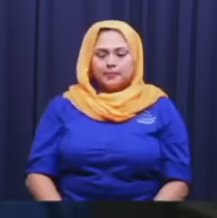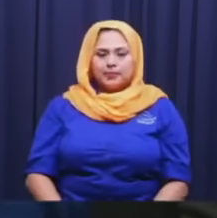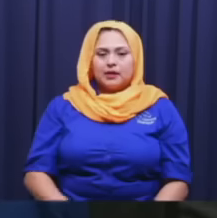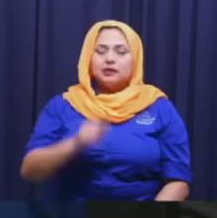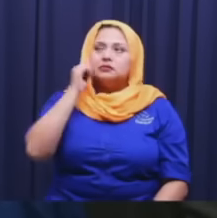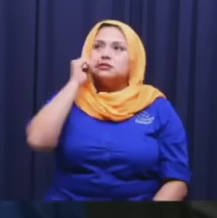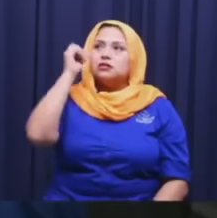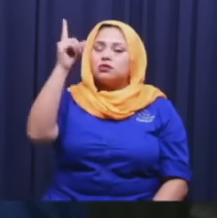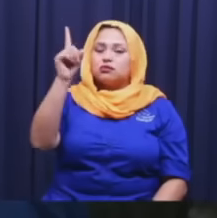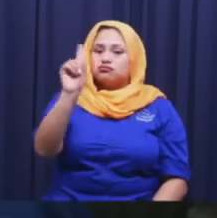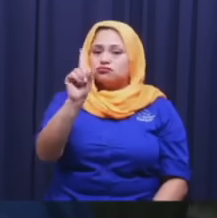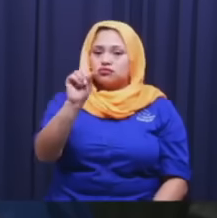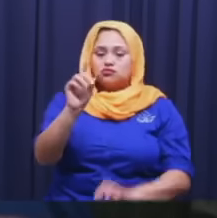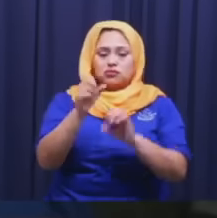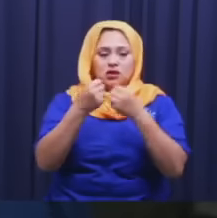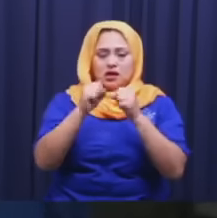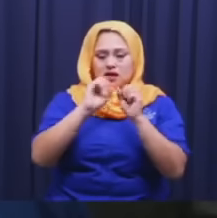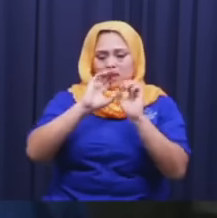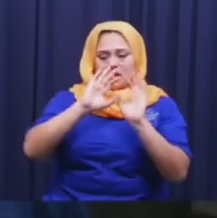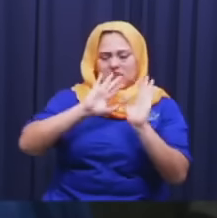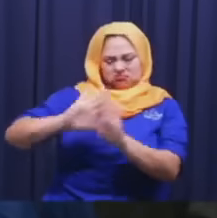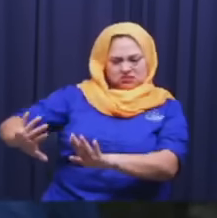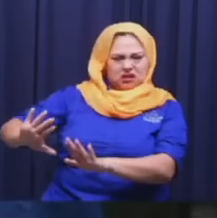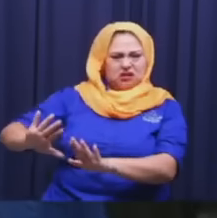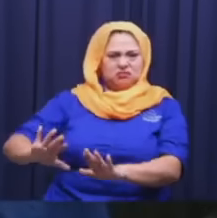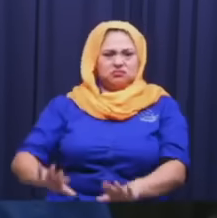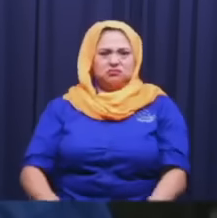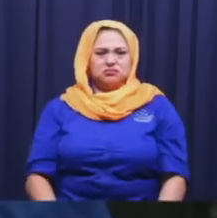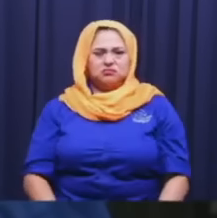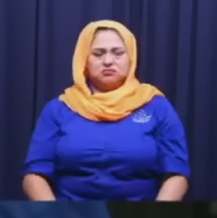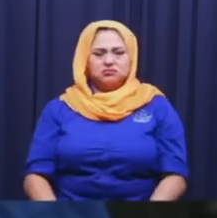El Señor no te ha desechado.